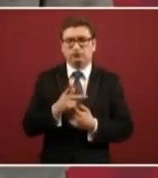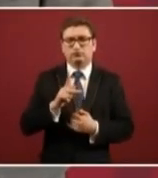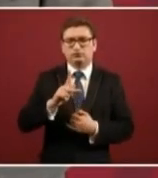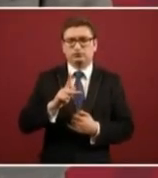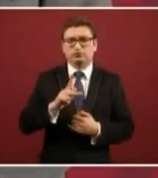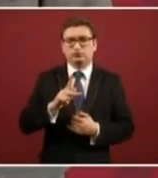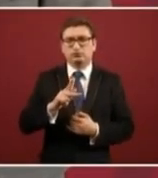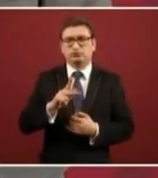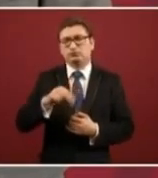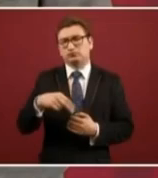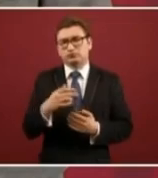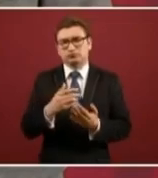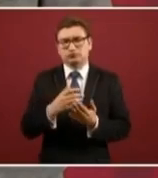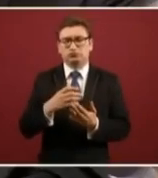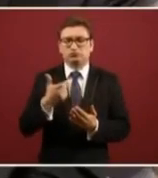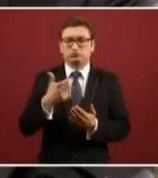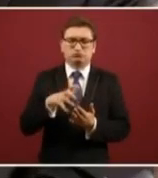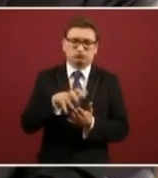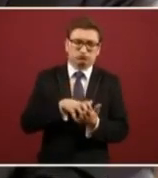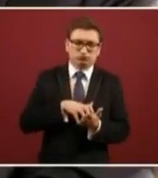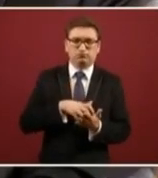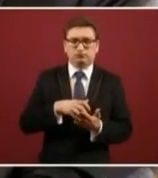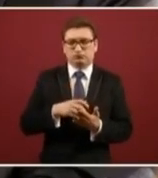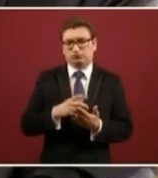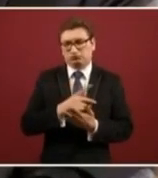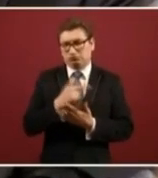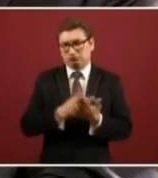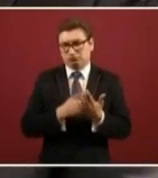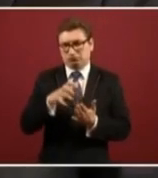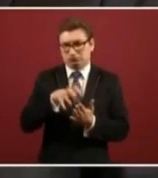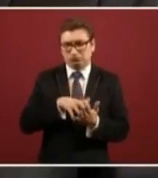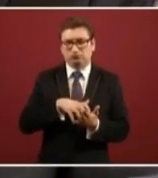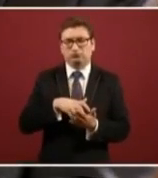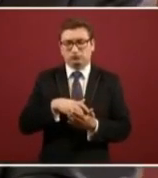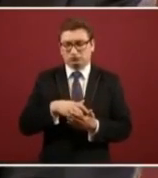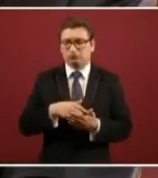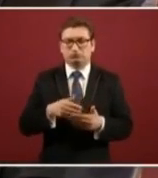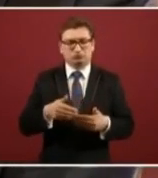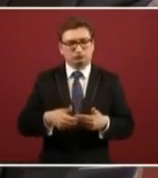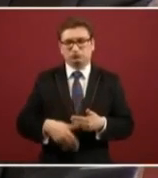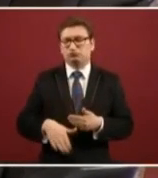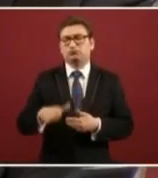austeridad, que todavía nos va a dar